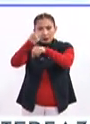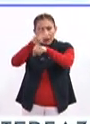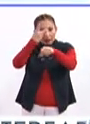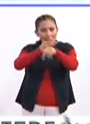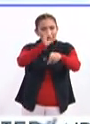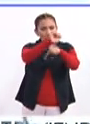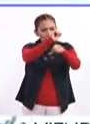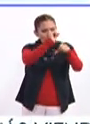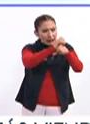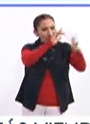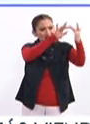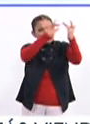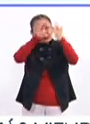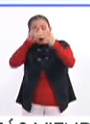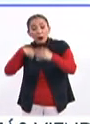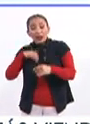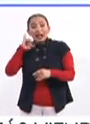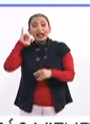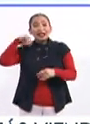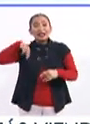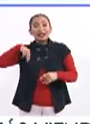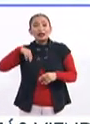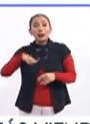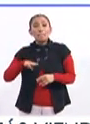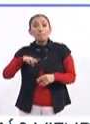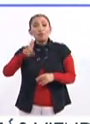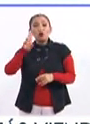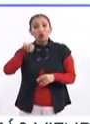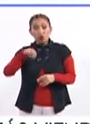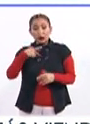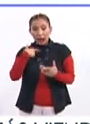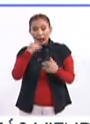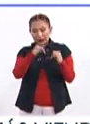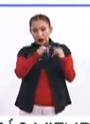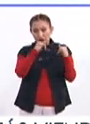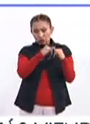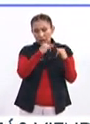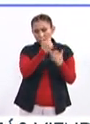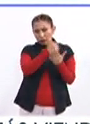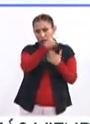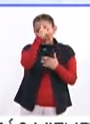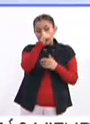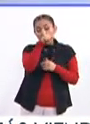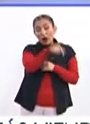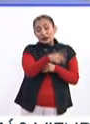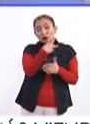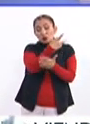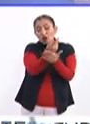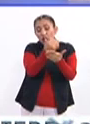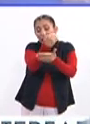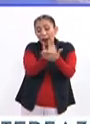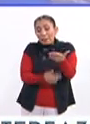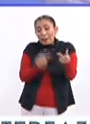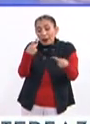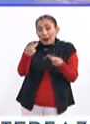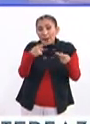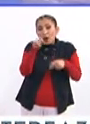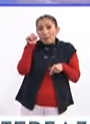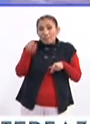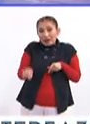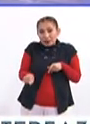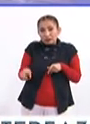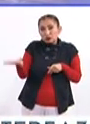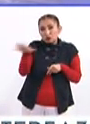preparatorias y secundarias, porque el INMUN, pese a que el Instituto Electoral de la Ciudad de México lo aloja, lo cierto es que es un programa organizado por los